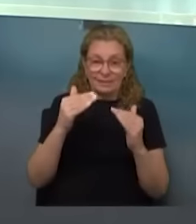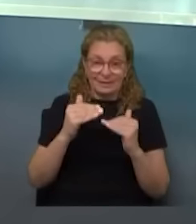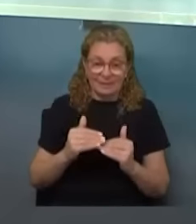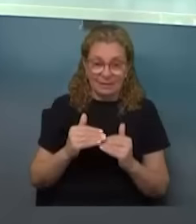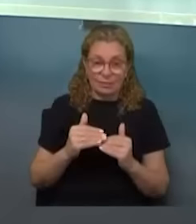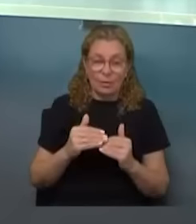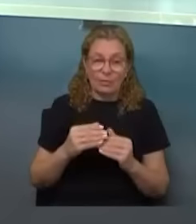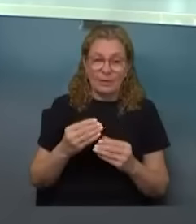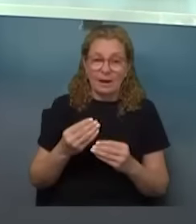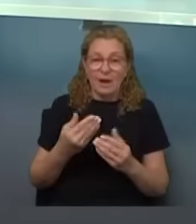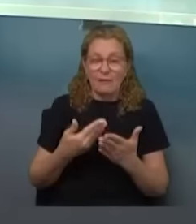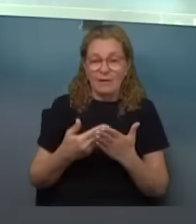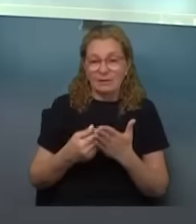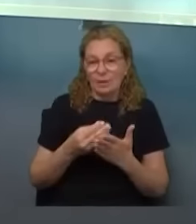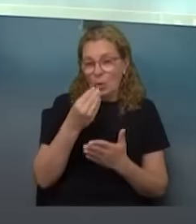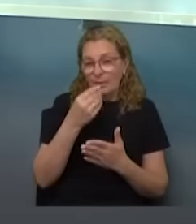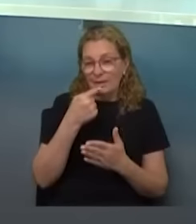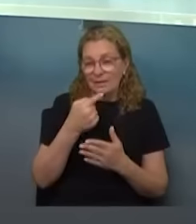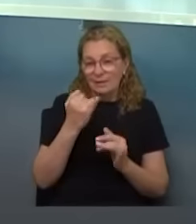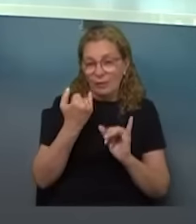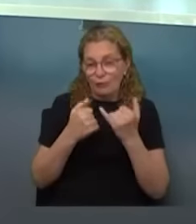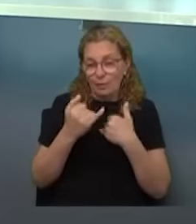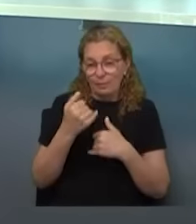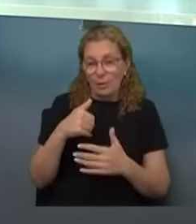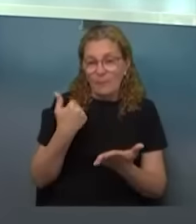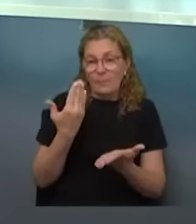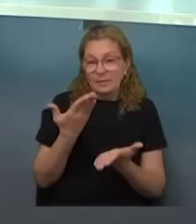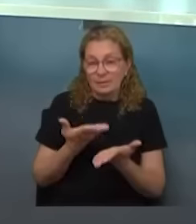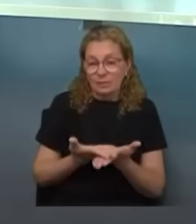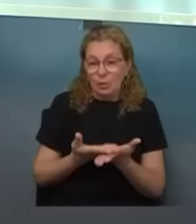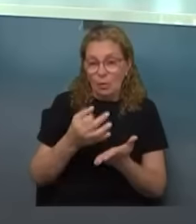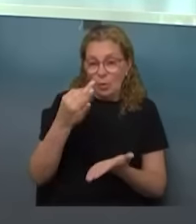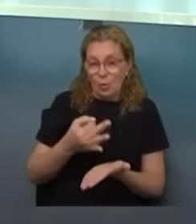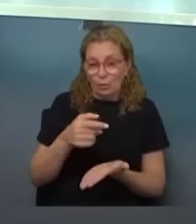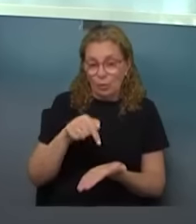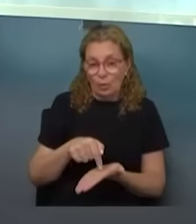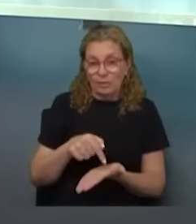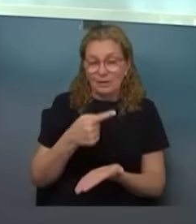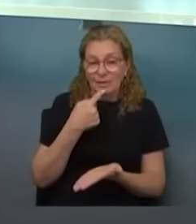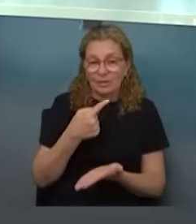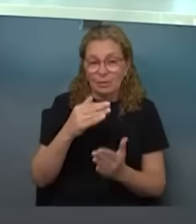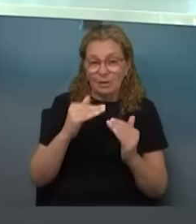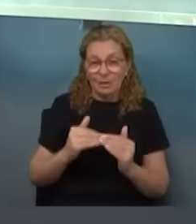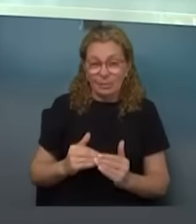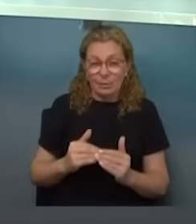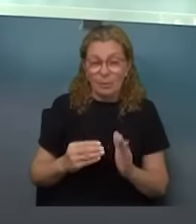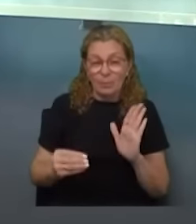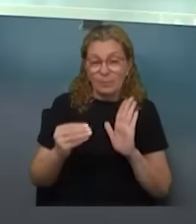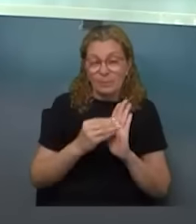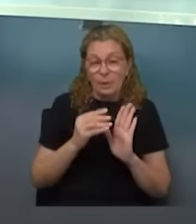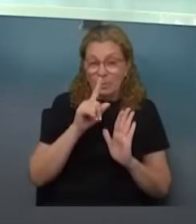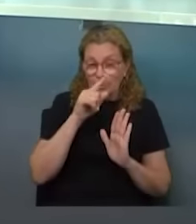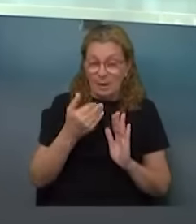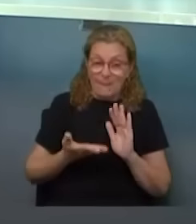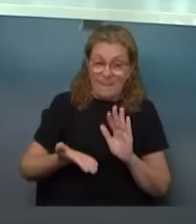inseguridad alimentaria que registra el informe que se presentó justamente hoy dijo que la disminución registrada en Montevideo que es la